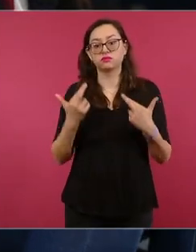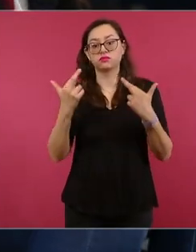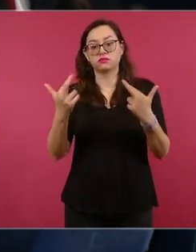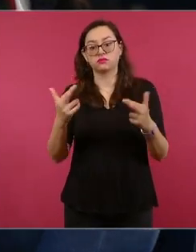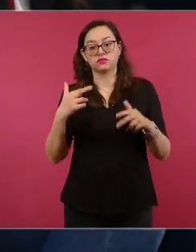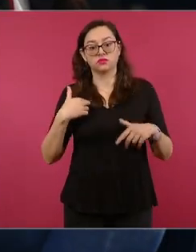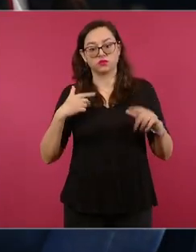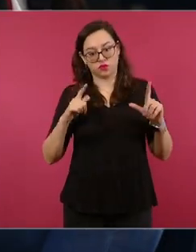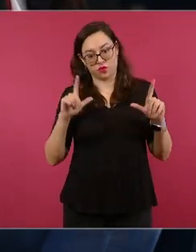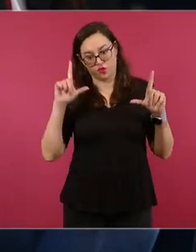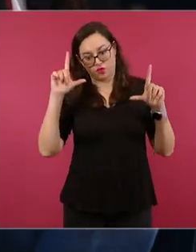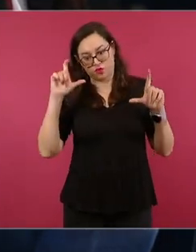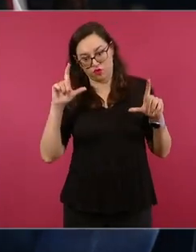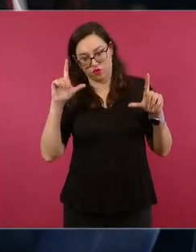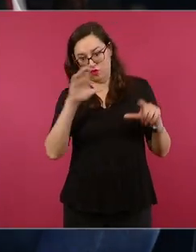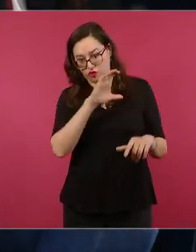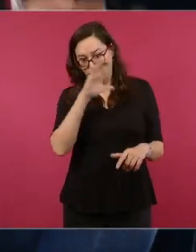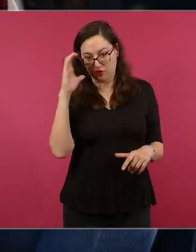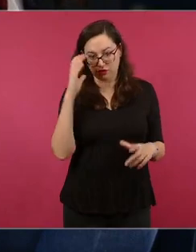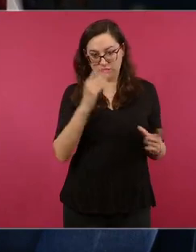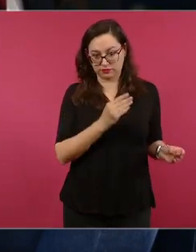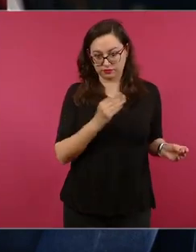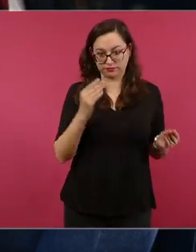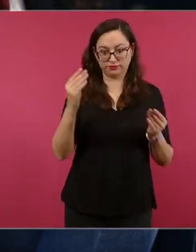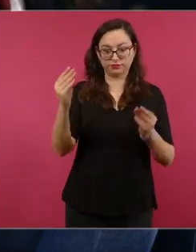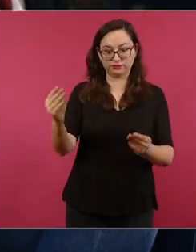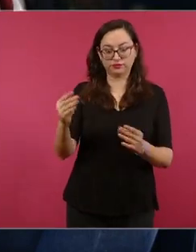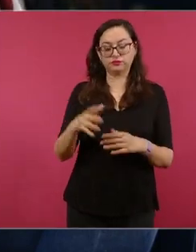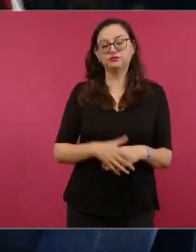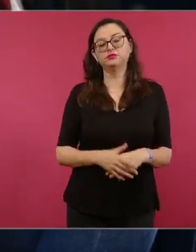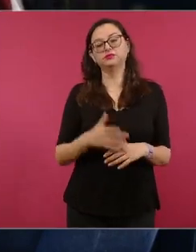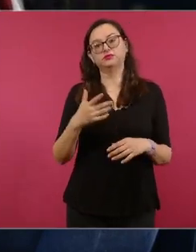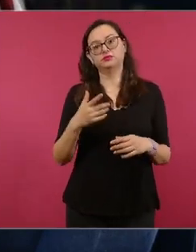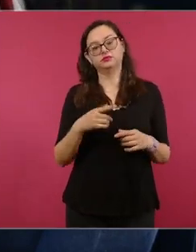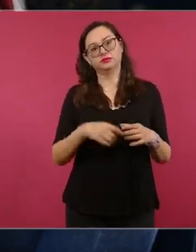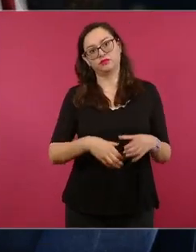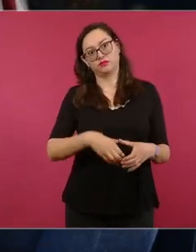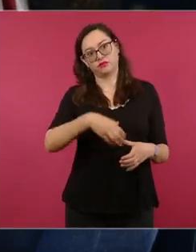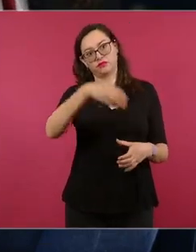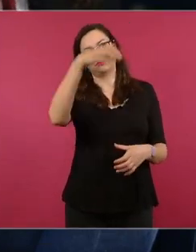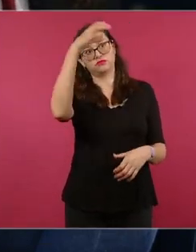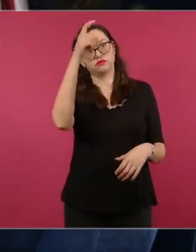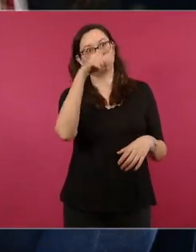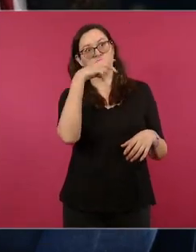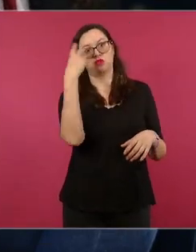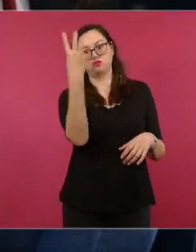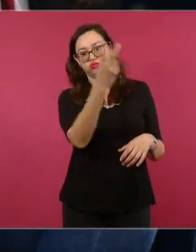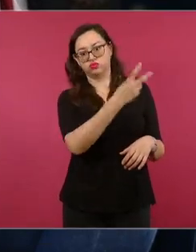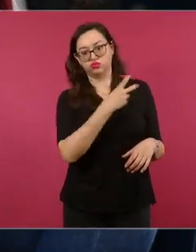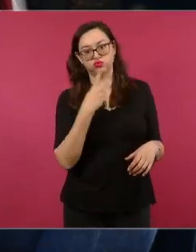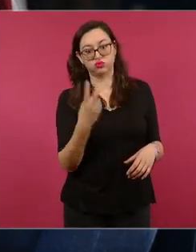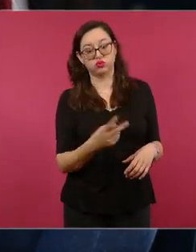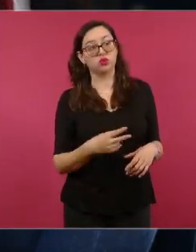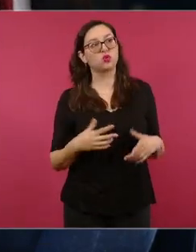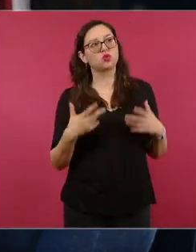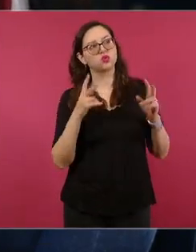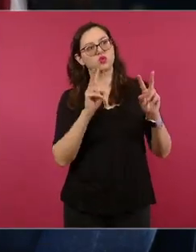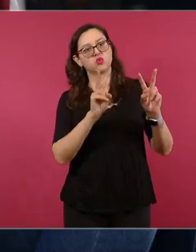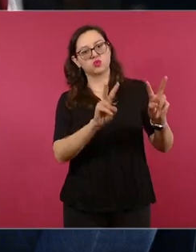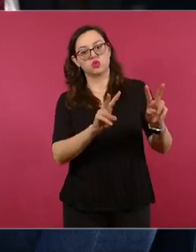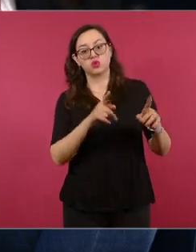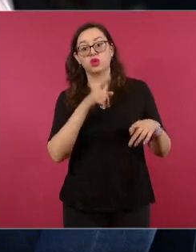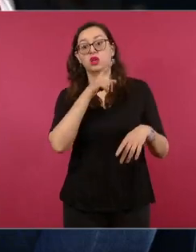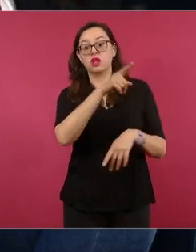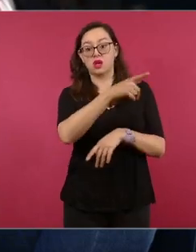autoría tomada durante la ceremonia ritual de los voladores de Papantla. Uno de los hombres pájaro sostiene el